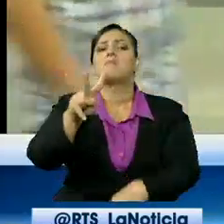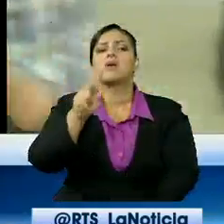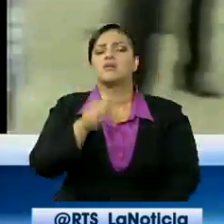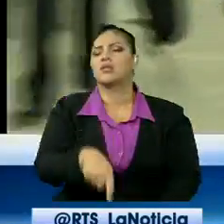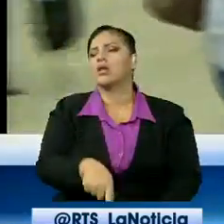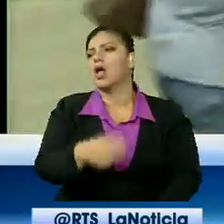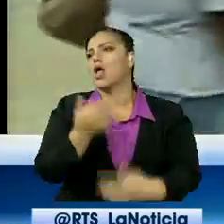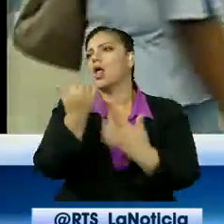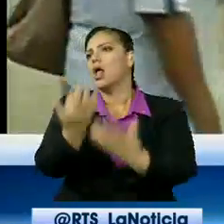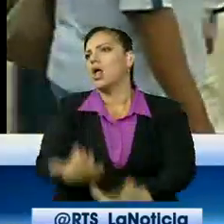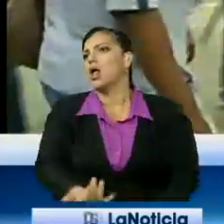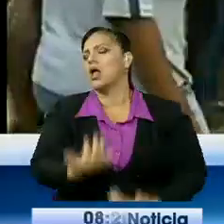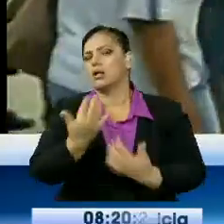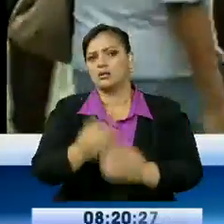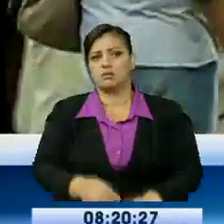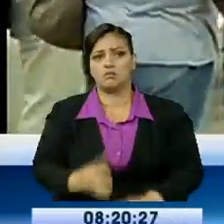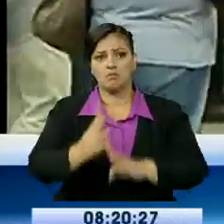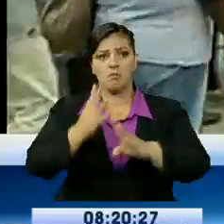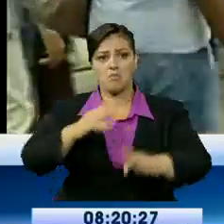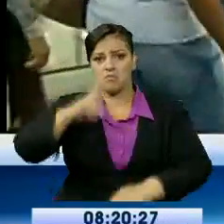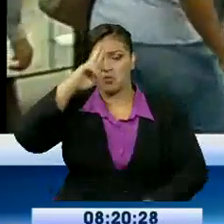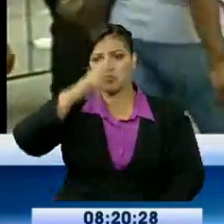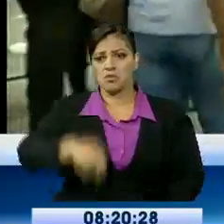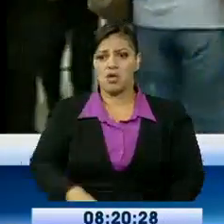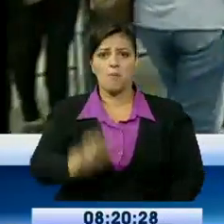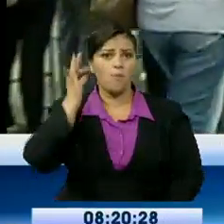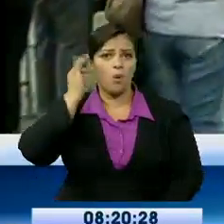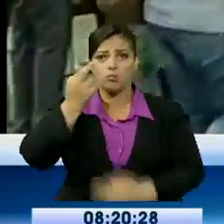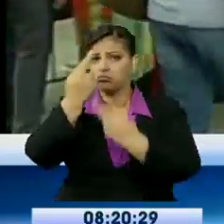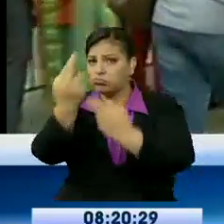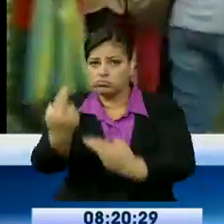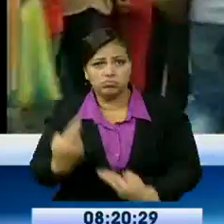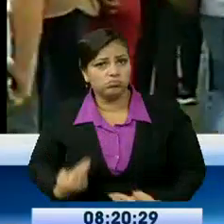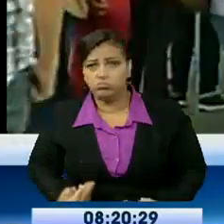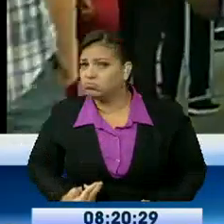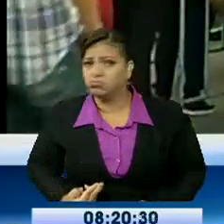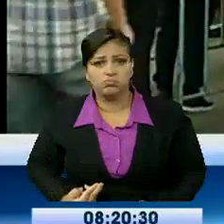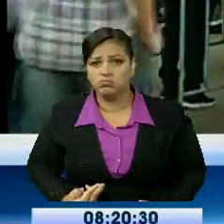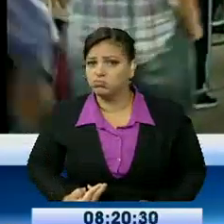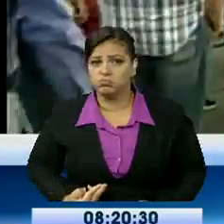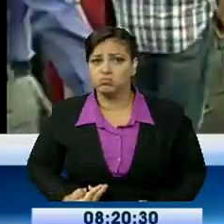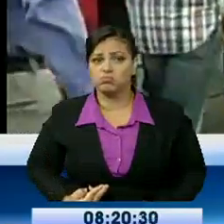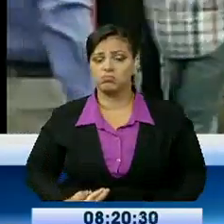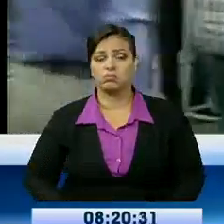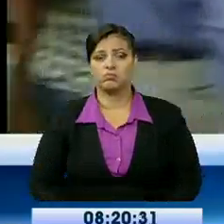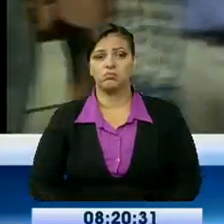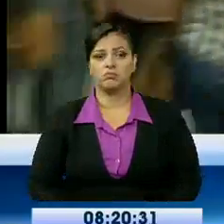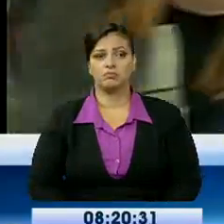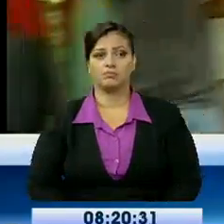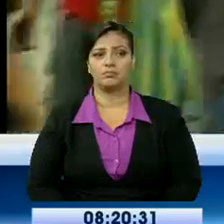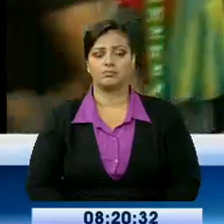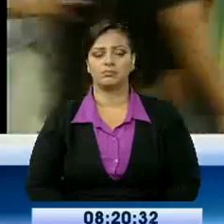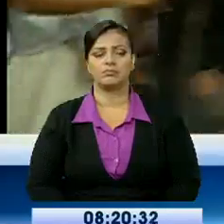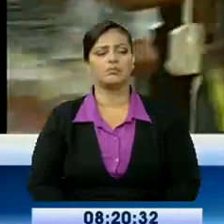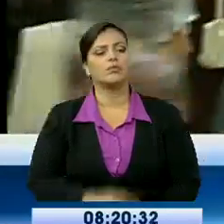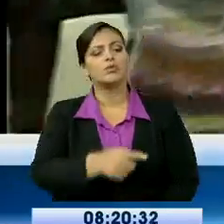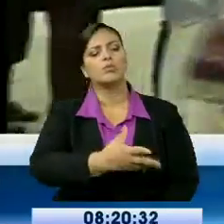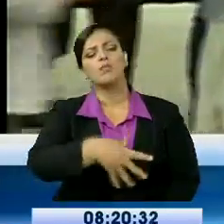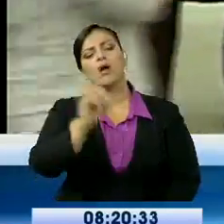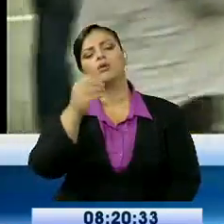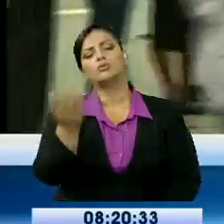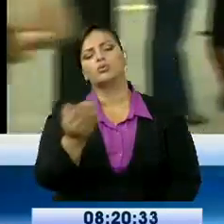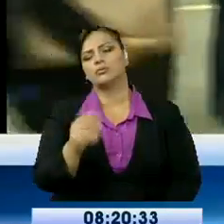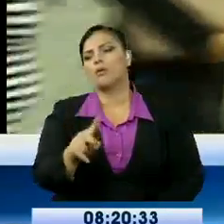se respeta, nunca se respetan. A las mujeres nos tratan como la patada. Ya, ahora, ¿usted dónde se dirige? A La Puntilla. ¿Va a su trabajo?